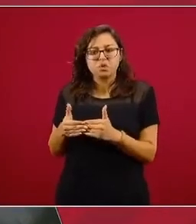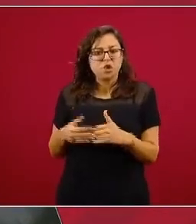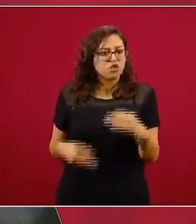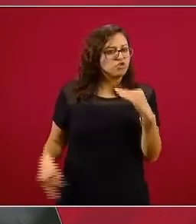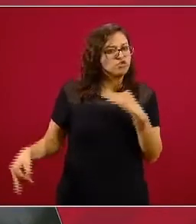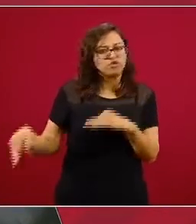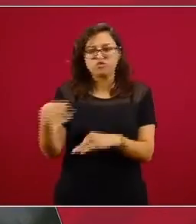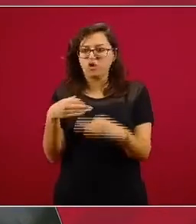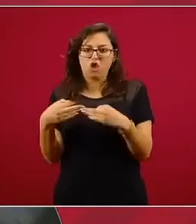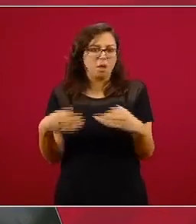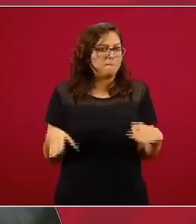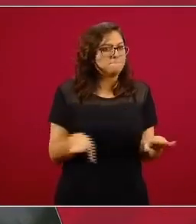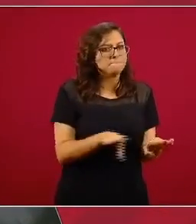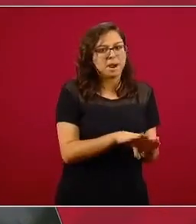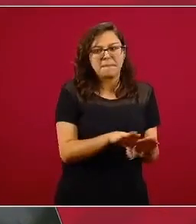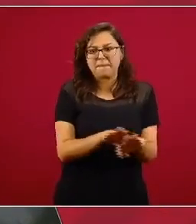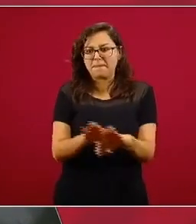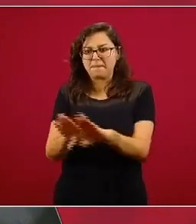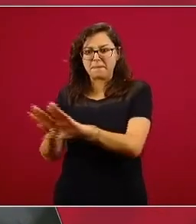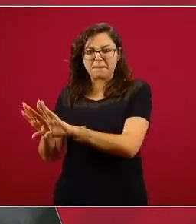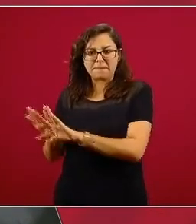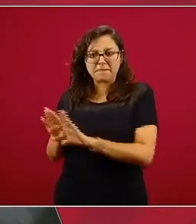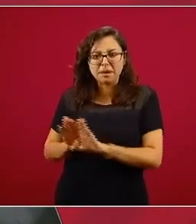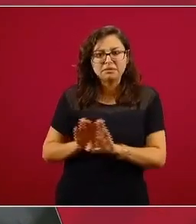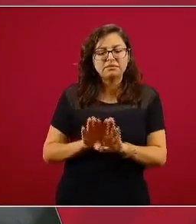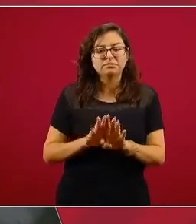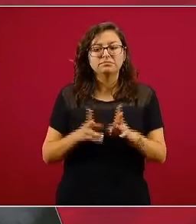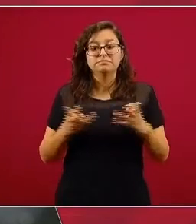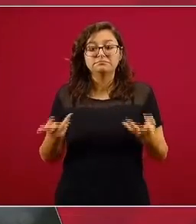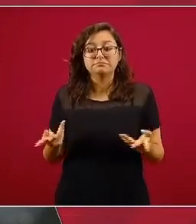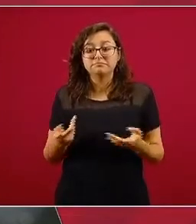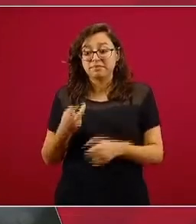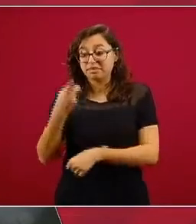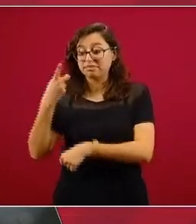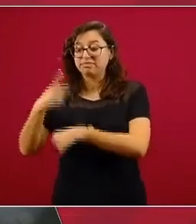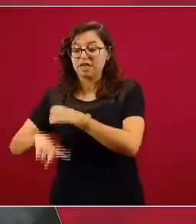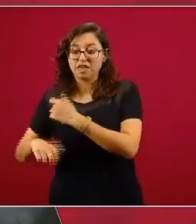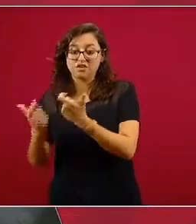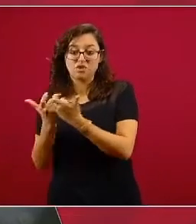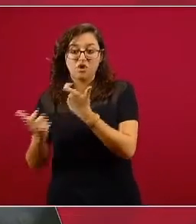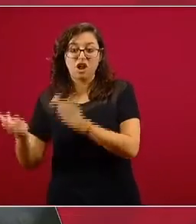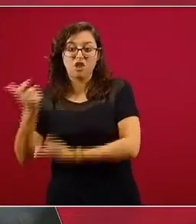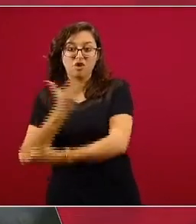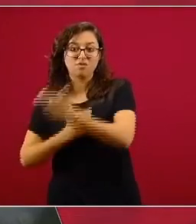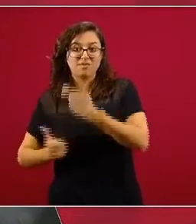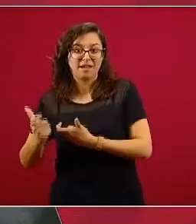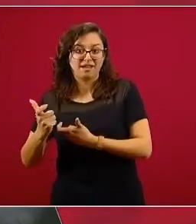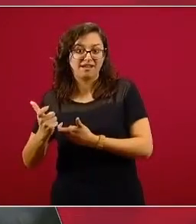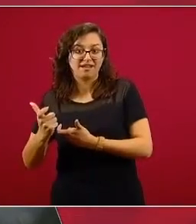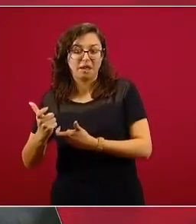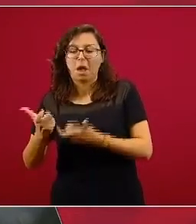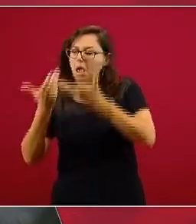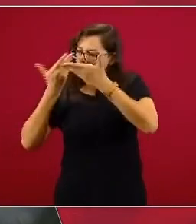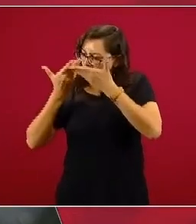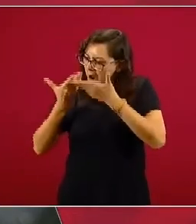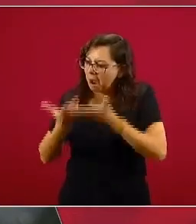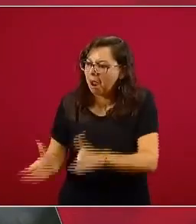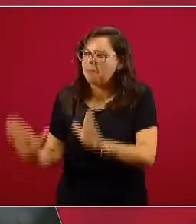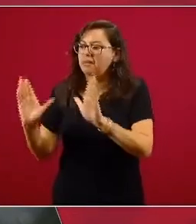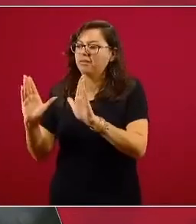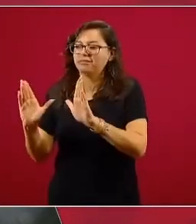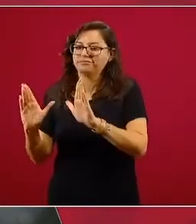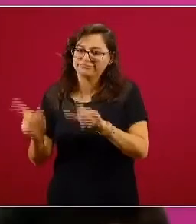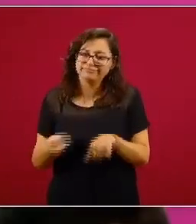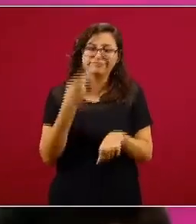las actividades, daño la economía. Si libero las actividades, daño la salud de